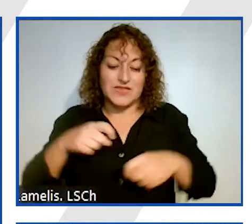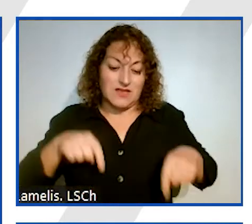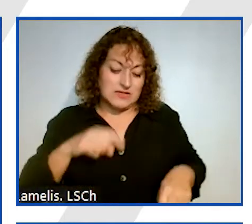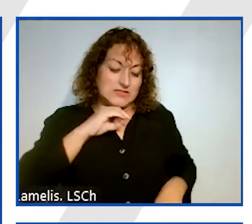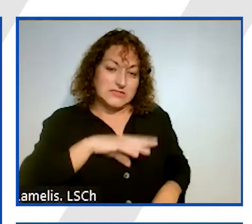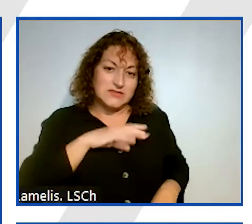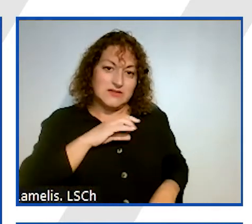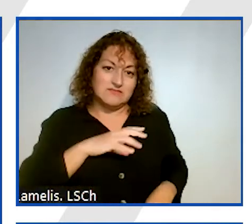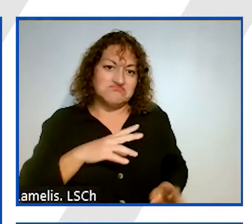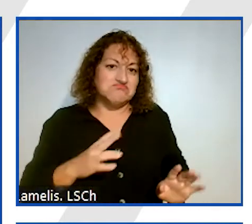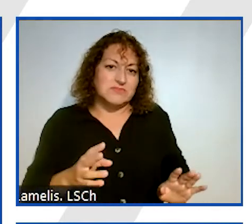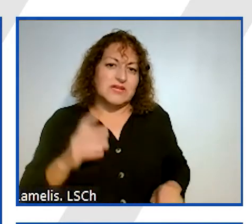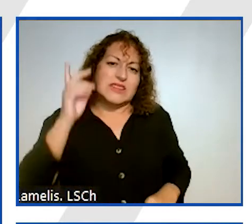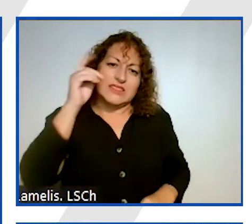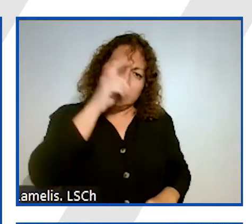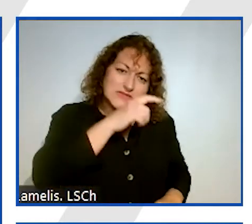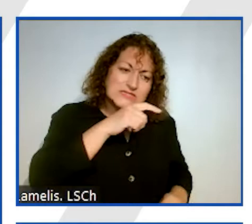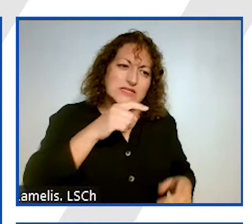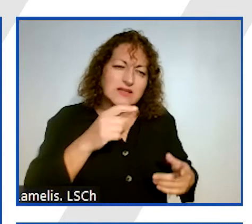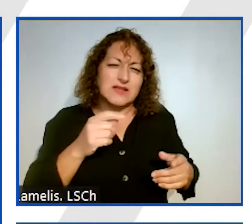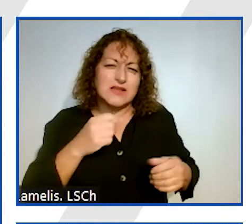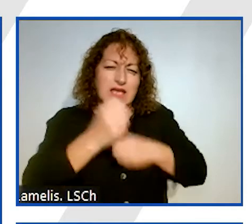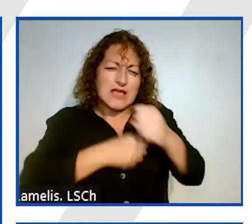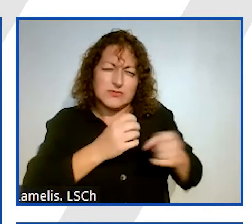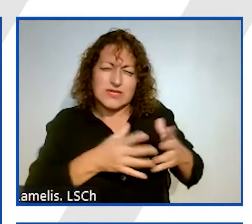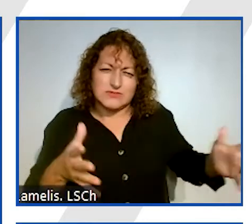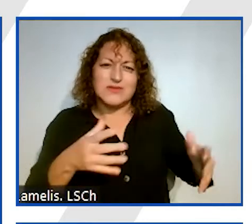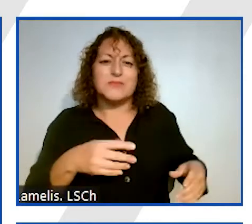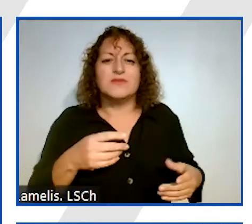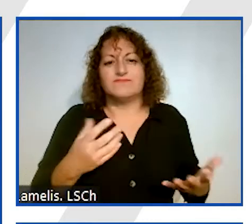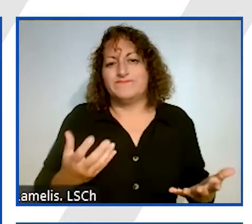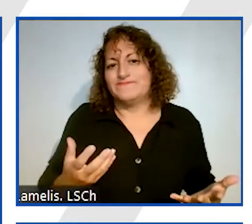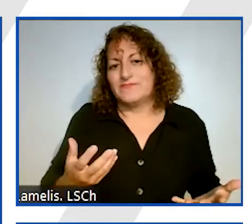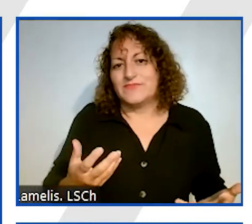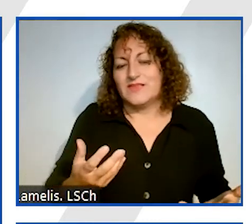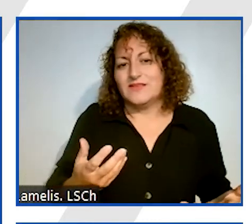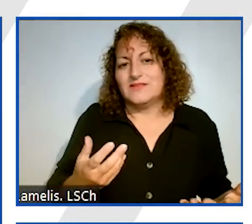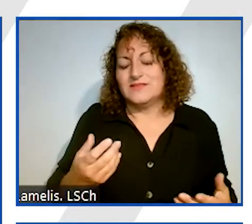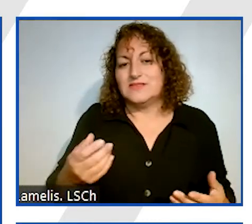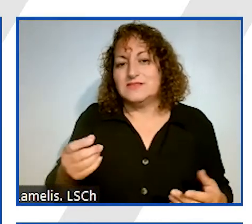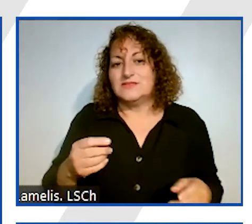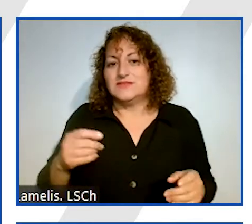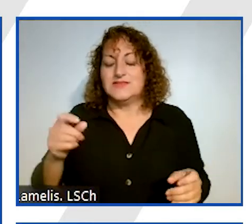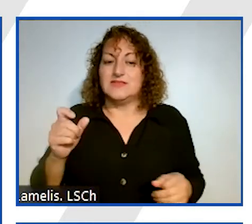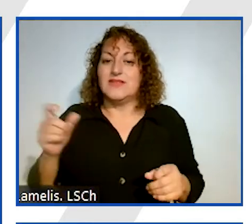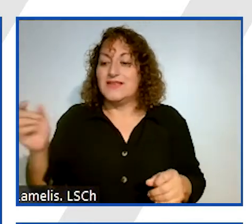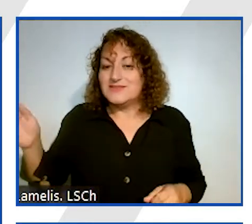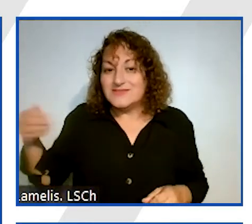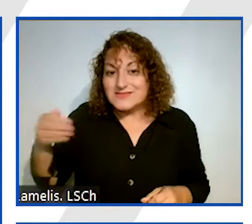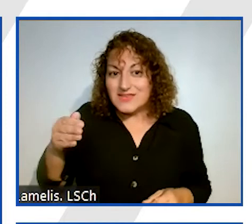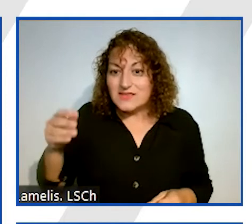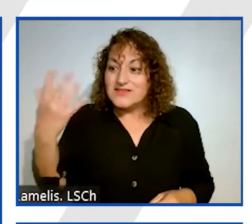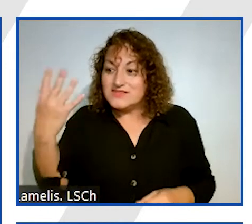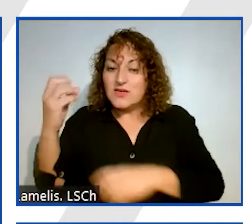pero llegan a niveles de 20, 25 años. Que si lo comparamos con una sardina que tiene un ciclo vital de